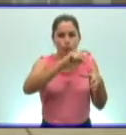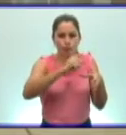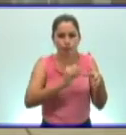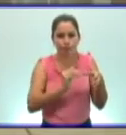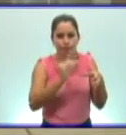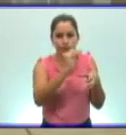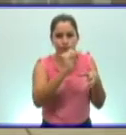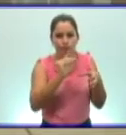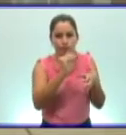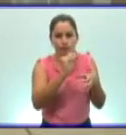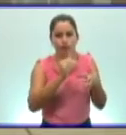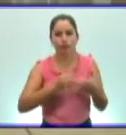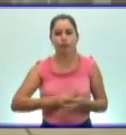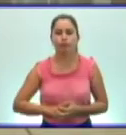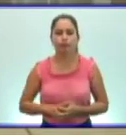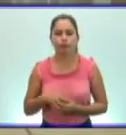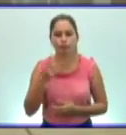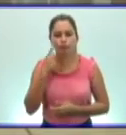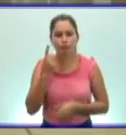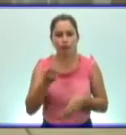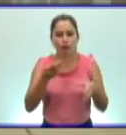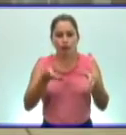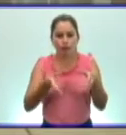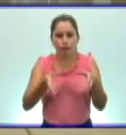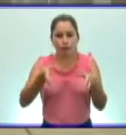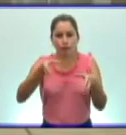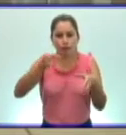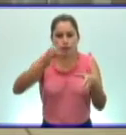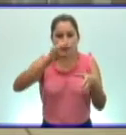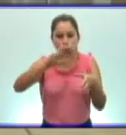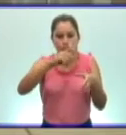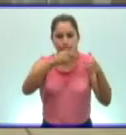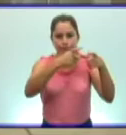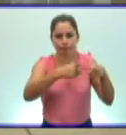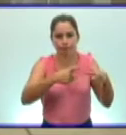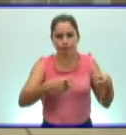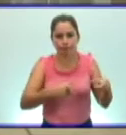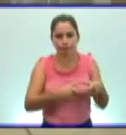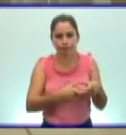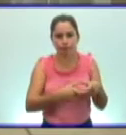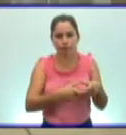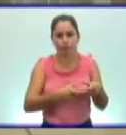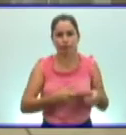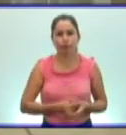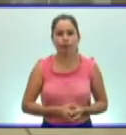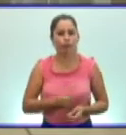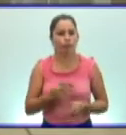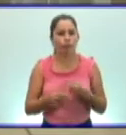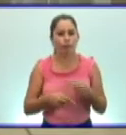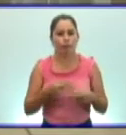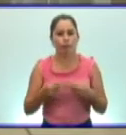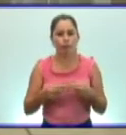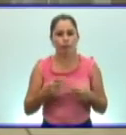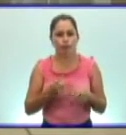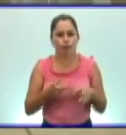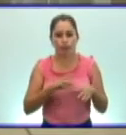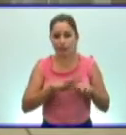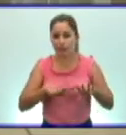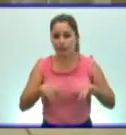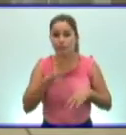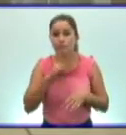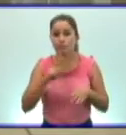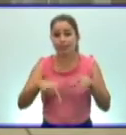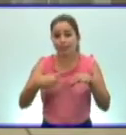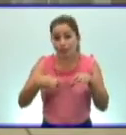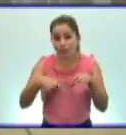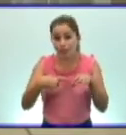entonces a proceder a trasvasar el soluto al matraz y lo vamos a hacer previamente diluido.